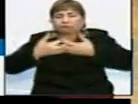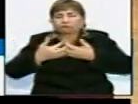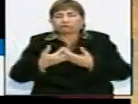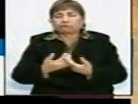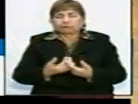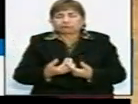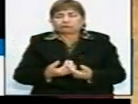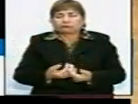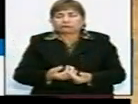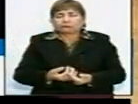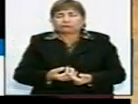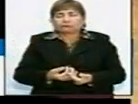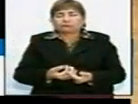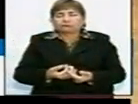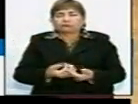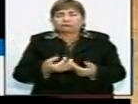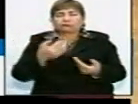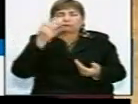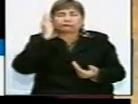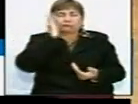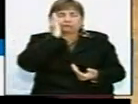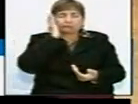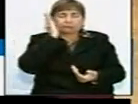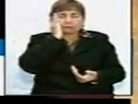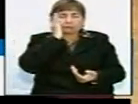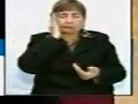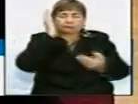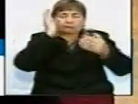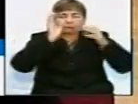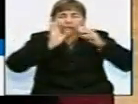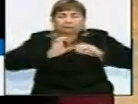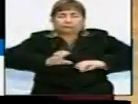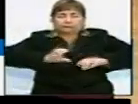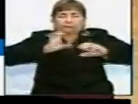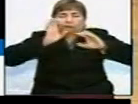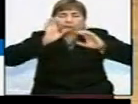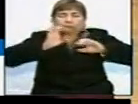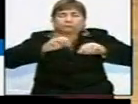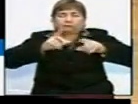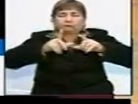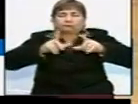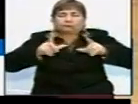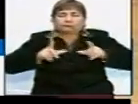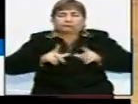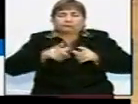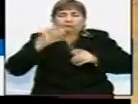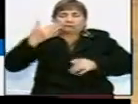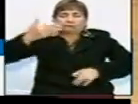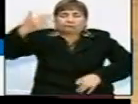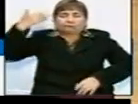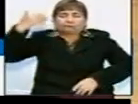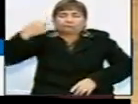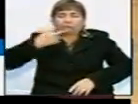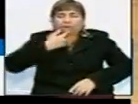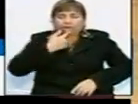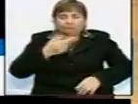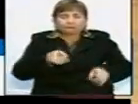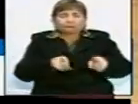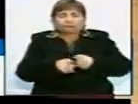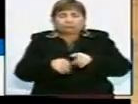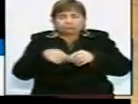en la variabilidad interanual sabemos que va a llover en esas magnitudes ha ocurrido antes y va a seguir pasando